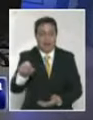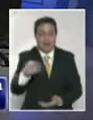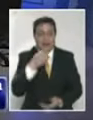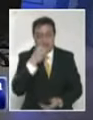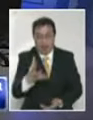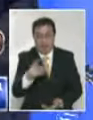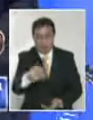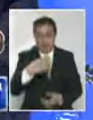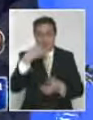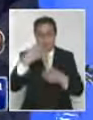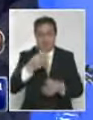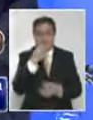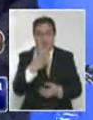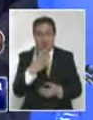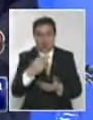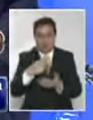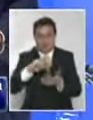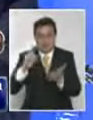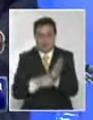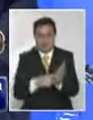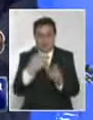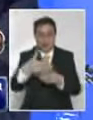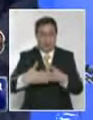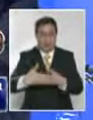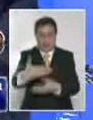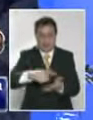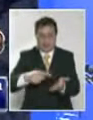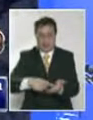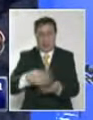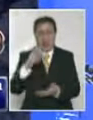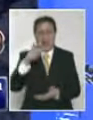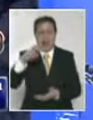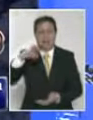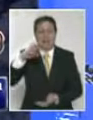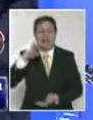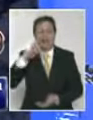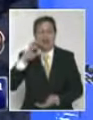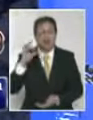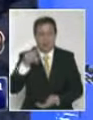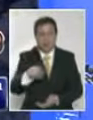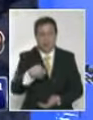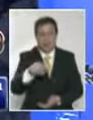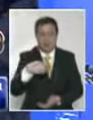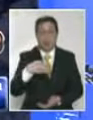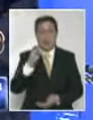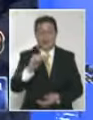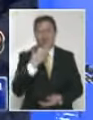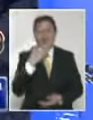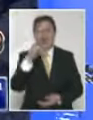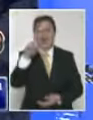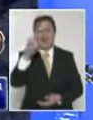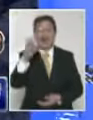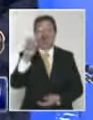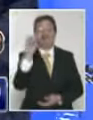la mejor demostración. Y lo dice en las páginas del Mercurio, ¿no? Y también la tercera. Oye, o sea,